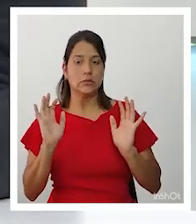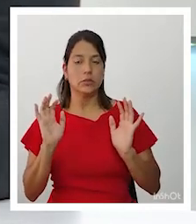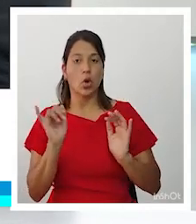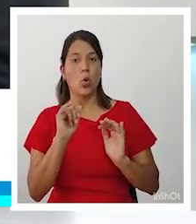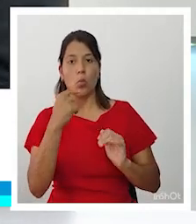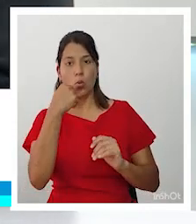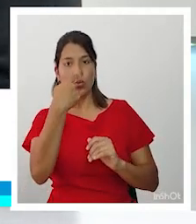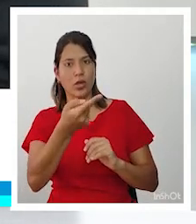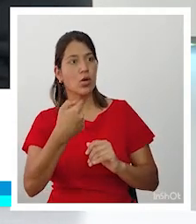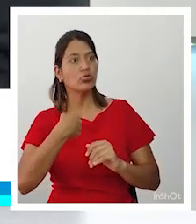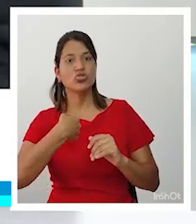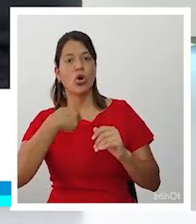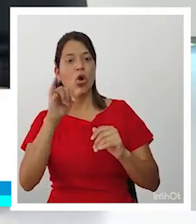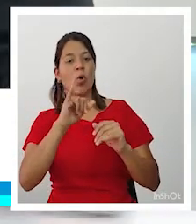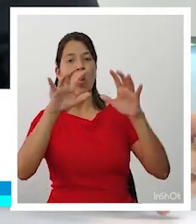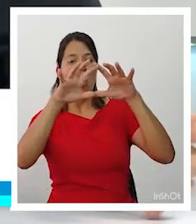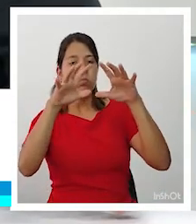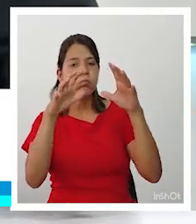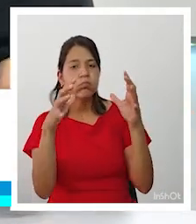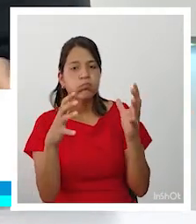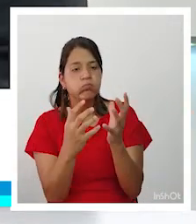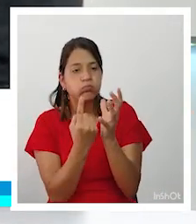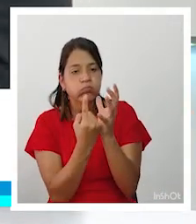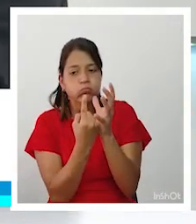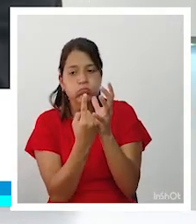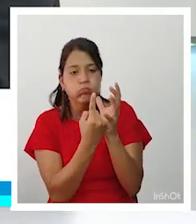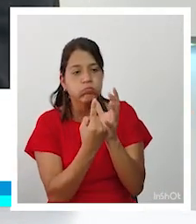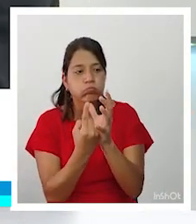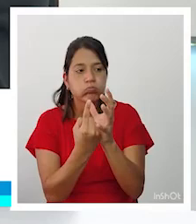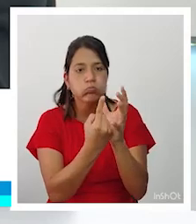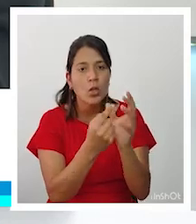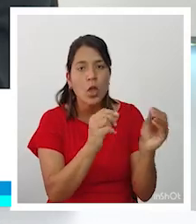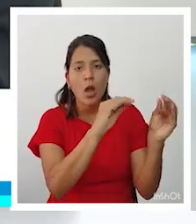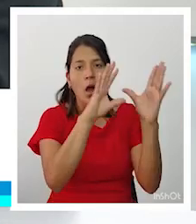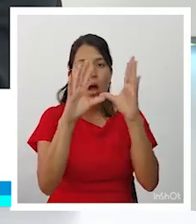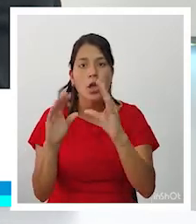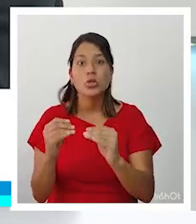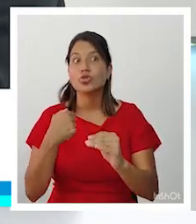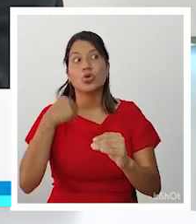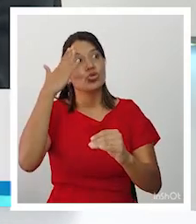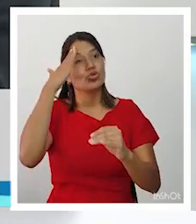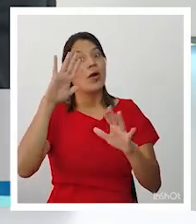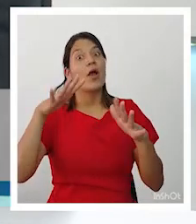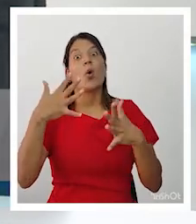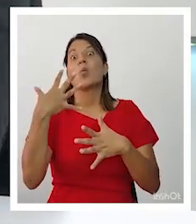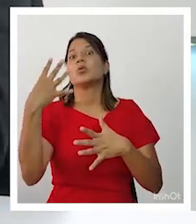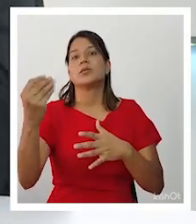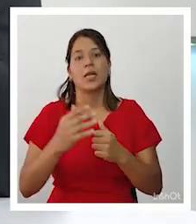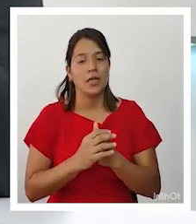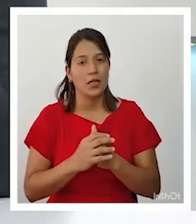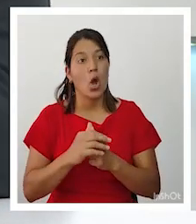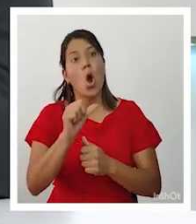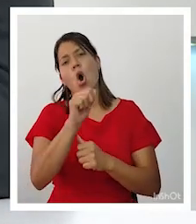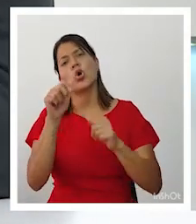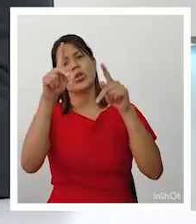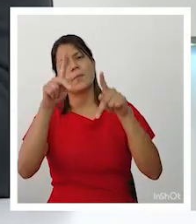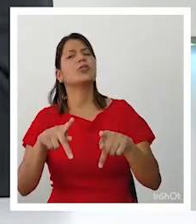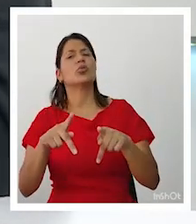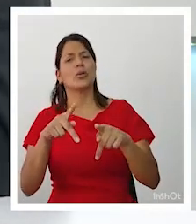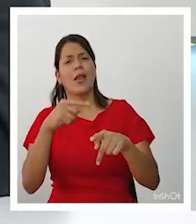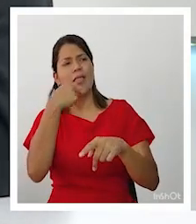esa burbuja que yo no sabía cómo salir, tuvo que llegar otra persona y decirles, déjenlo volar,